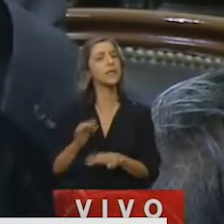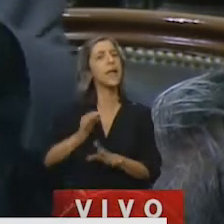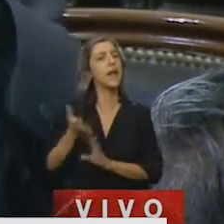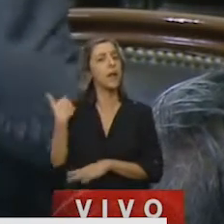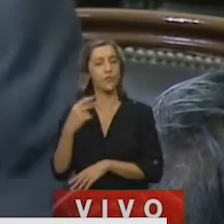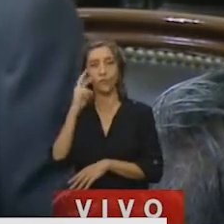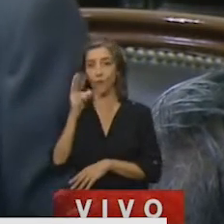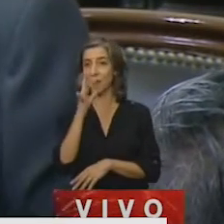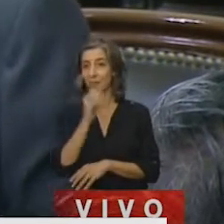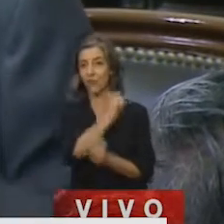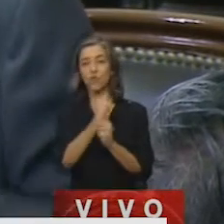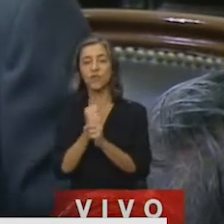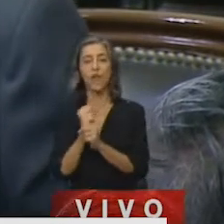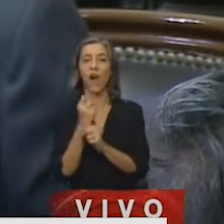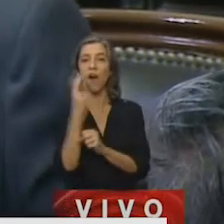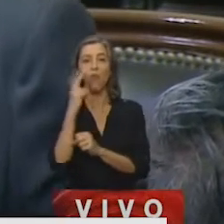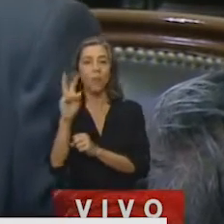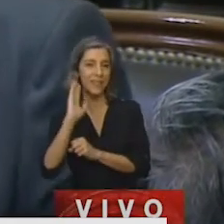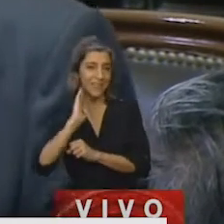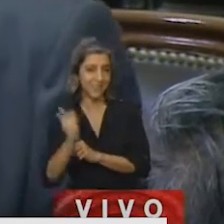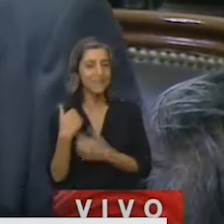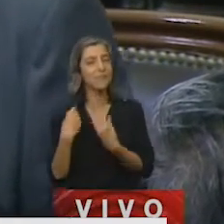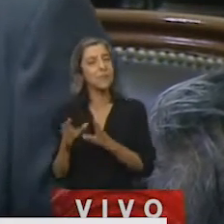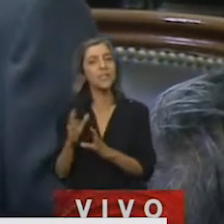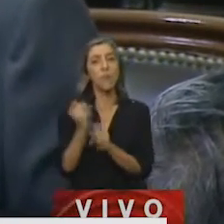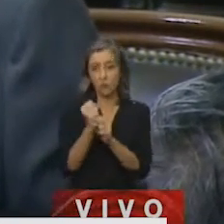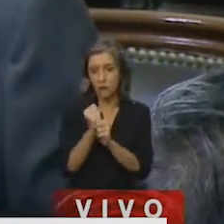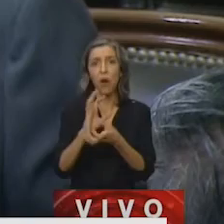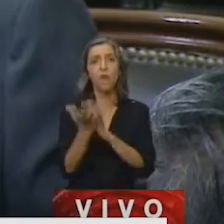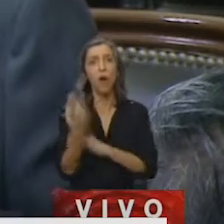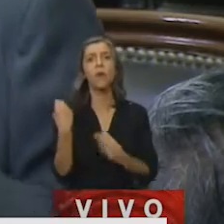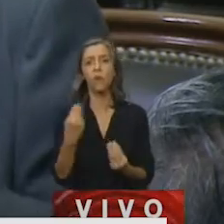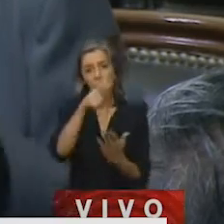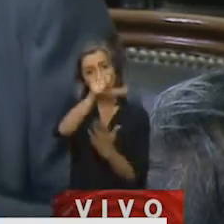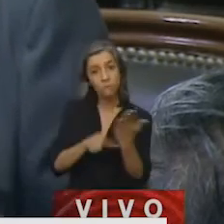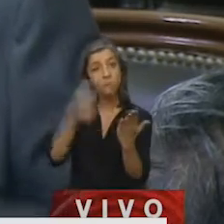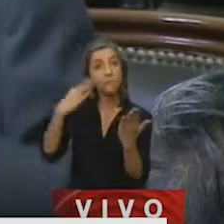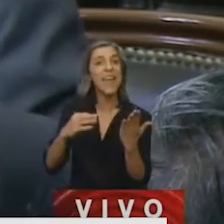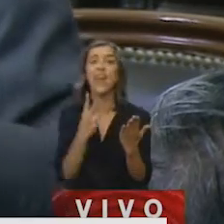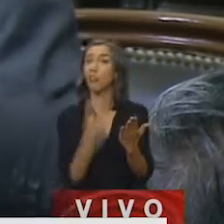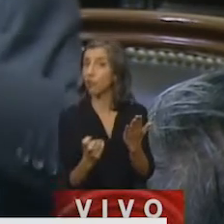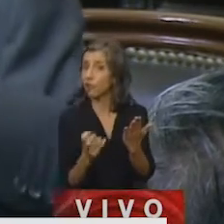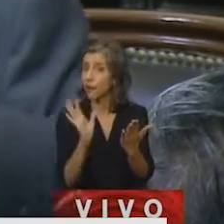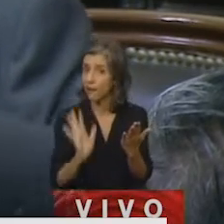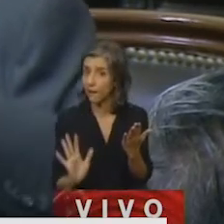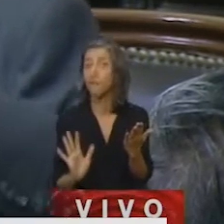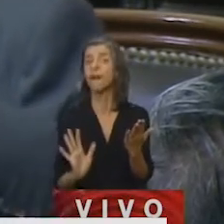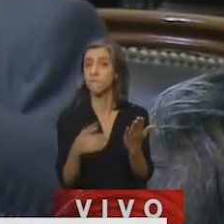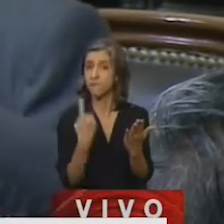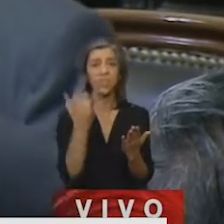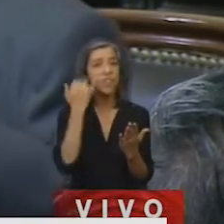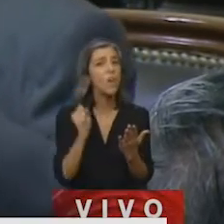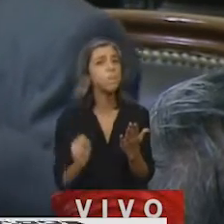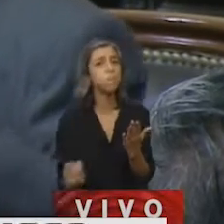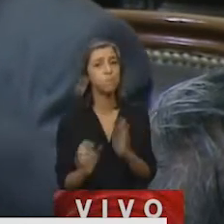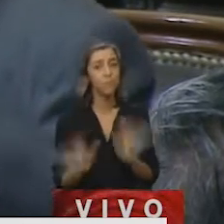año 2014 hasta el año 2016 que se cayó, el tema de la boleta única electrónica. Una boleta única electrónica que, en todo caso, no